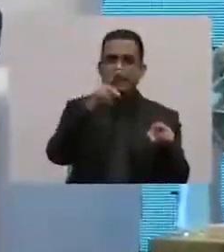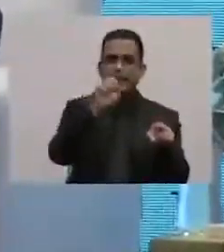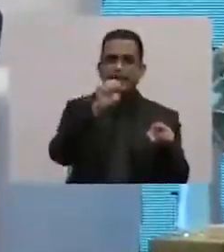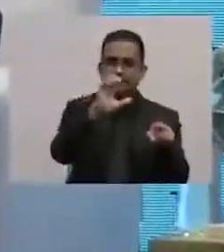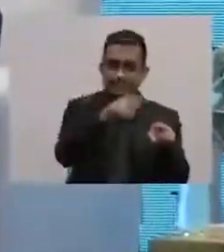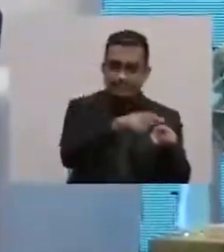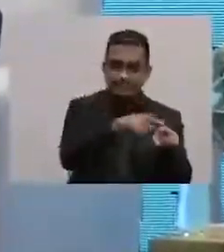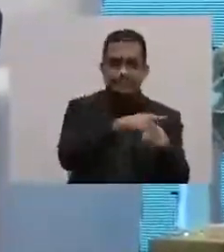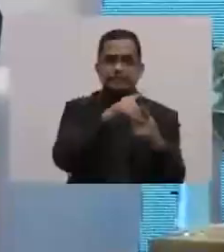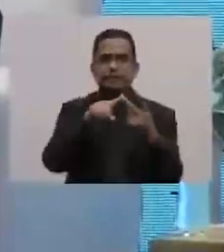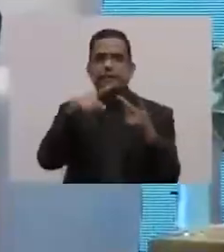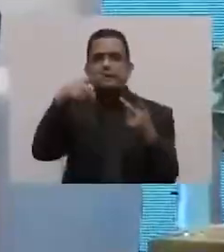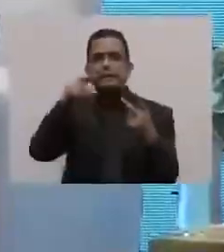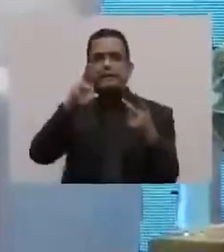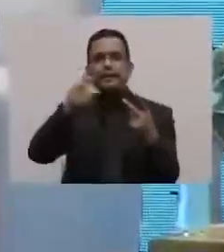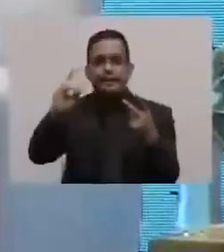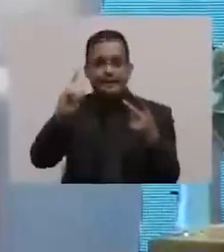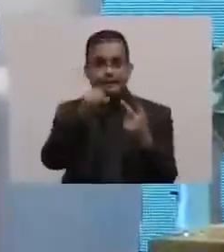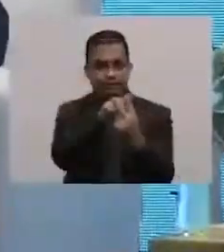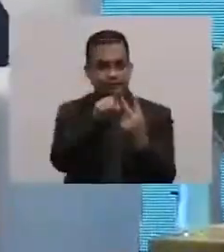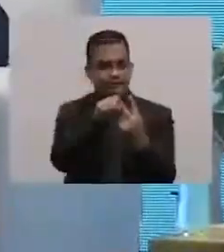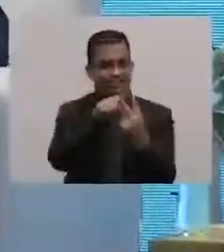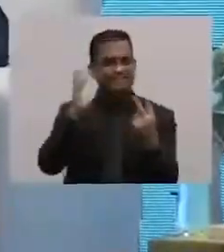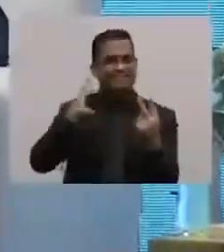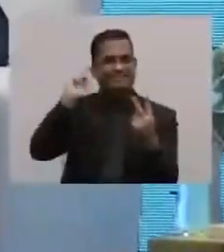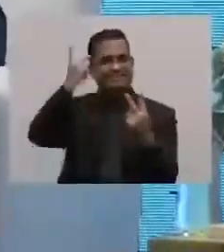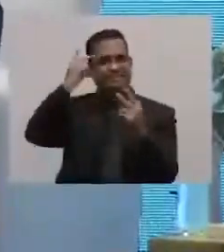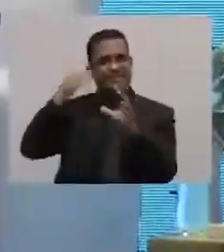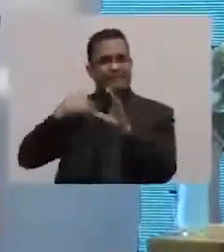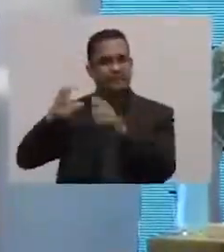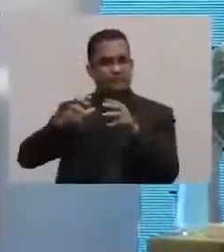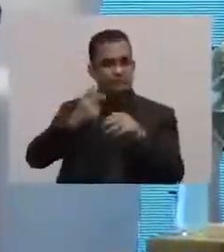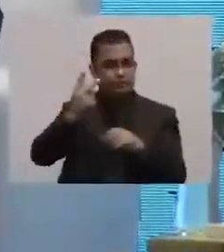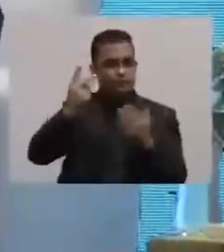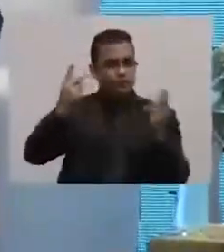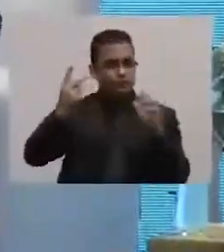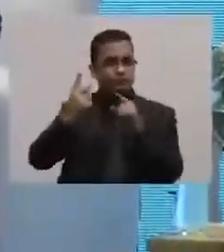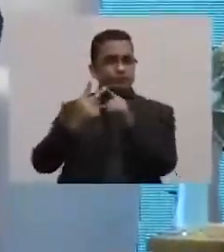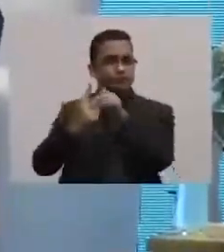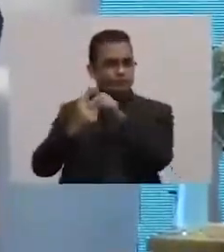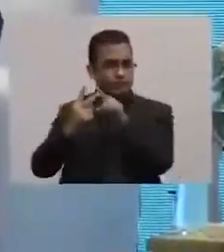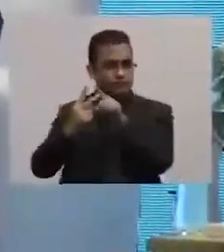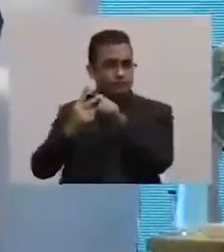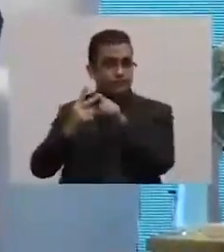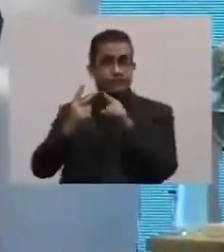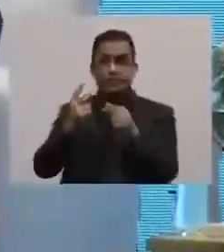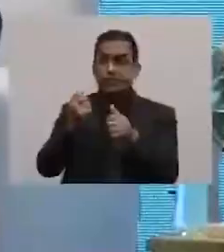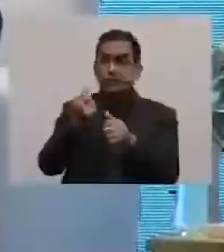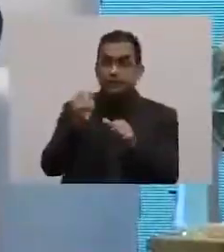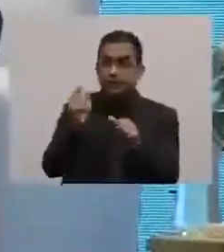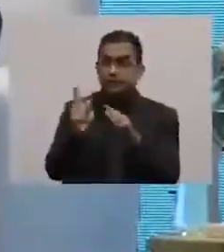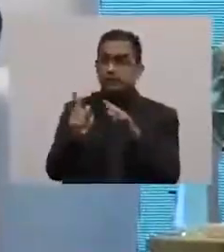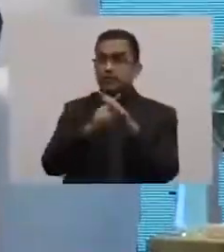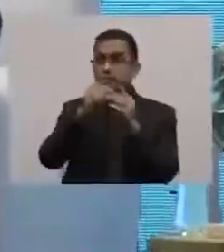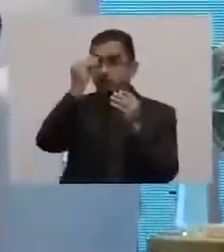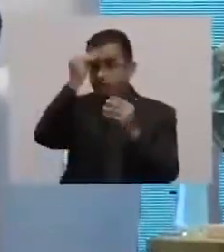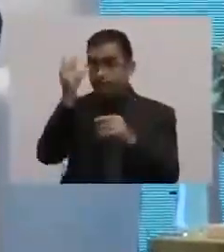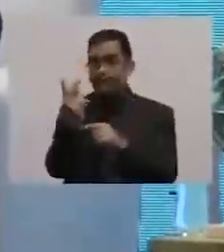era entonces el partido que había asumido en gran medida la oposición contra